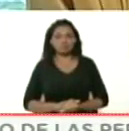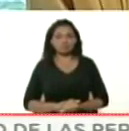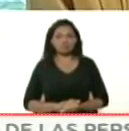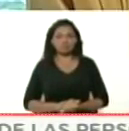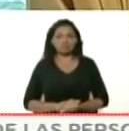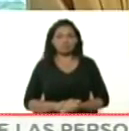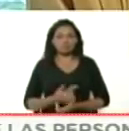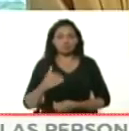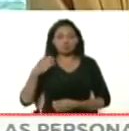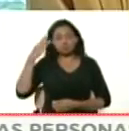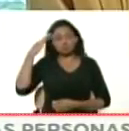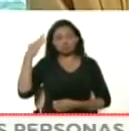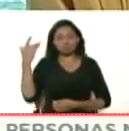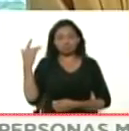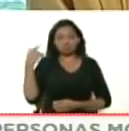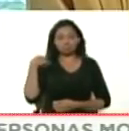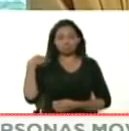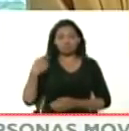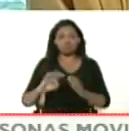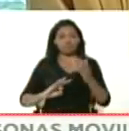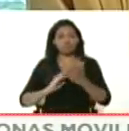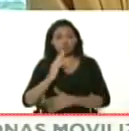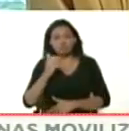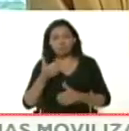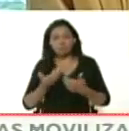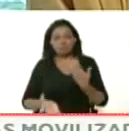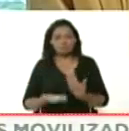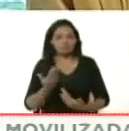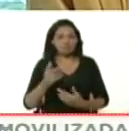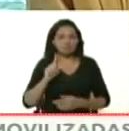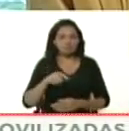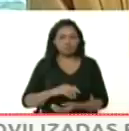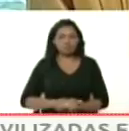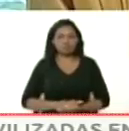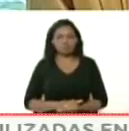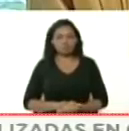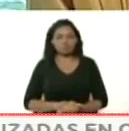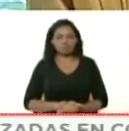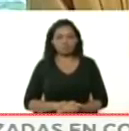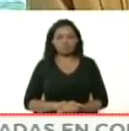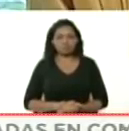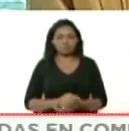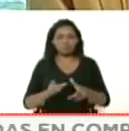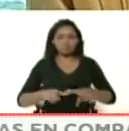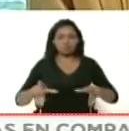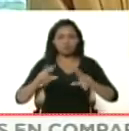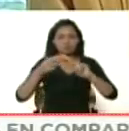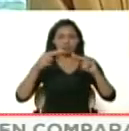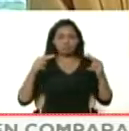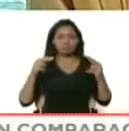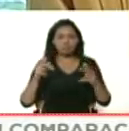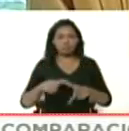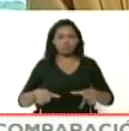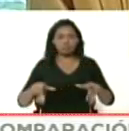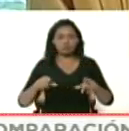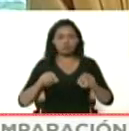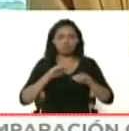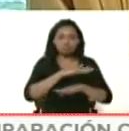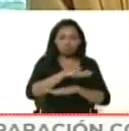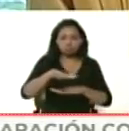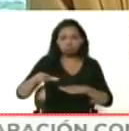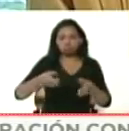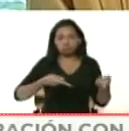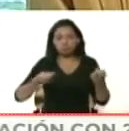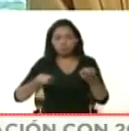Creo que es uno de los elementos fundamentales. Los cuadrantes de paz en el campo, coordinados con